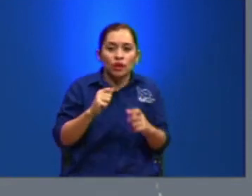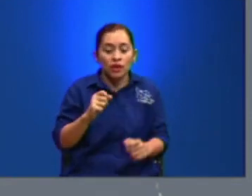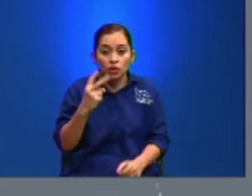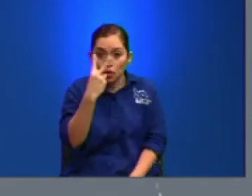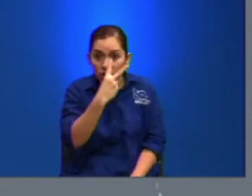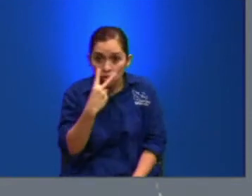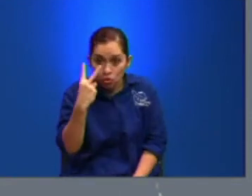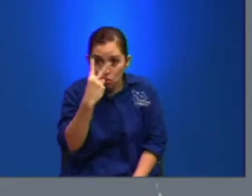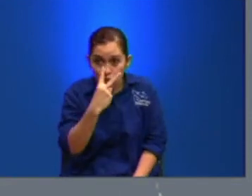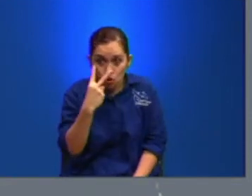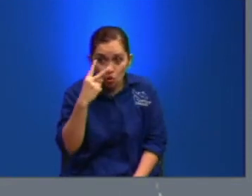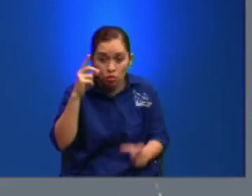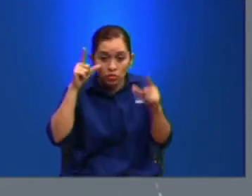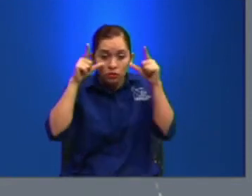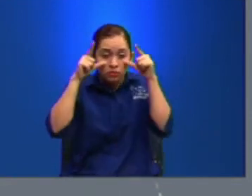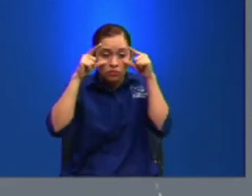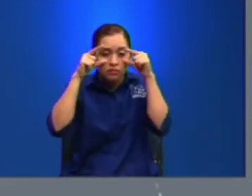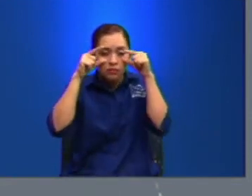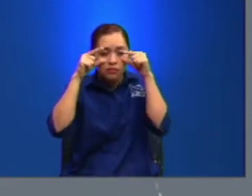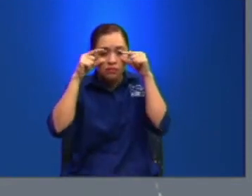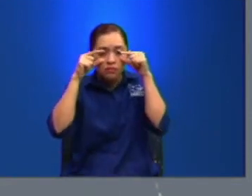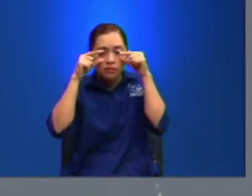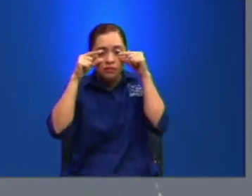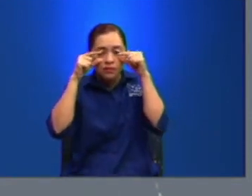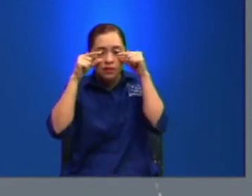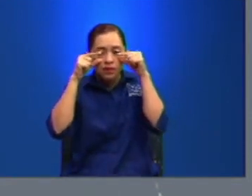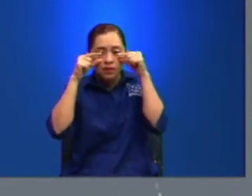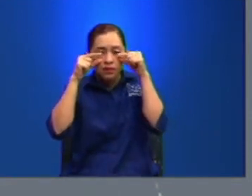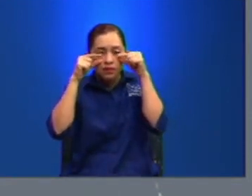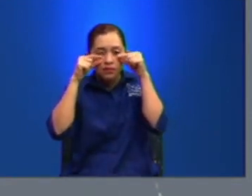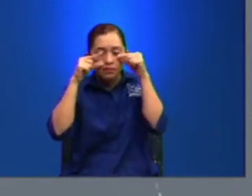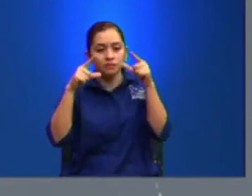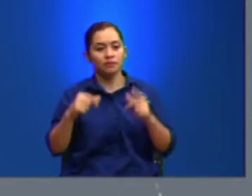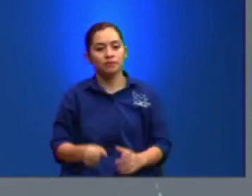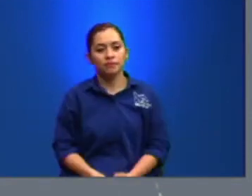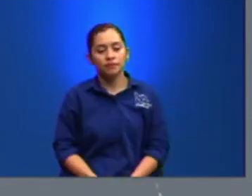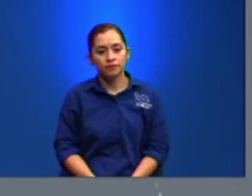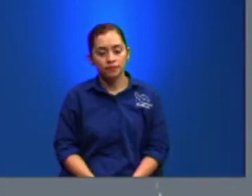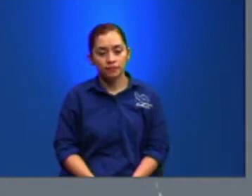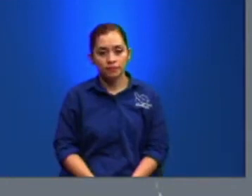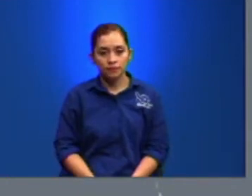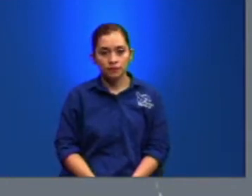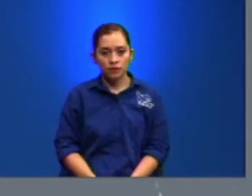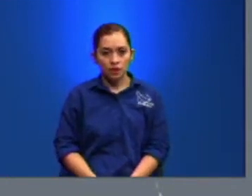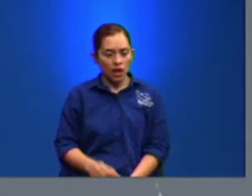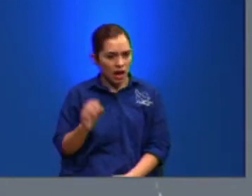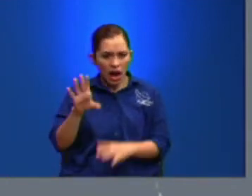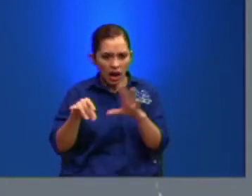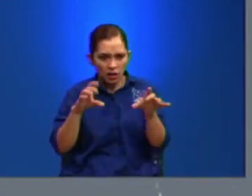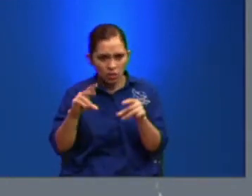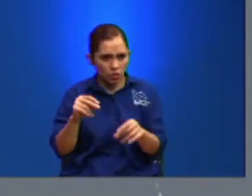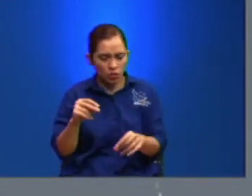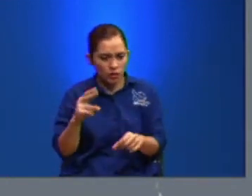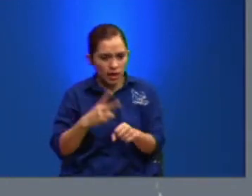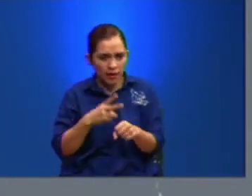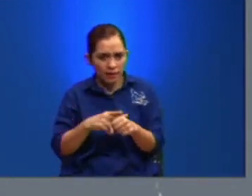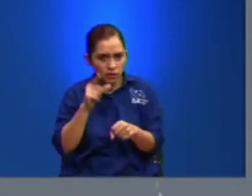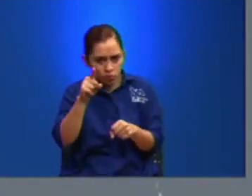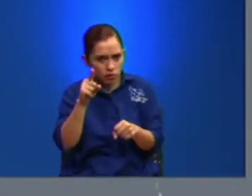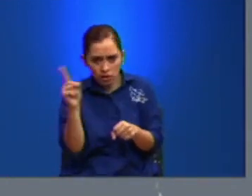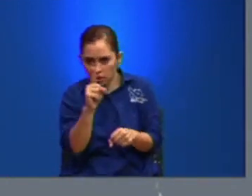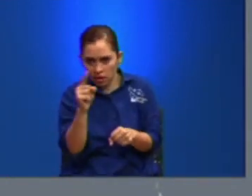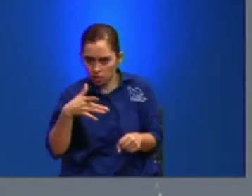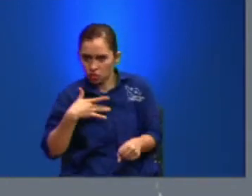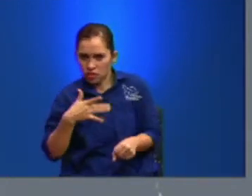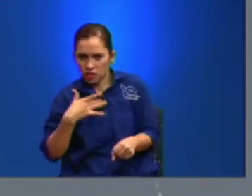que tiene arena en los ojos si es cardíaco